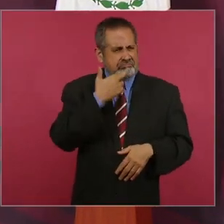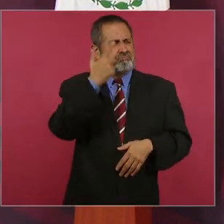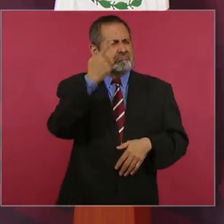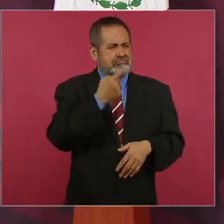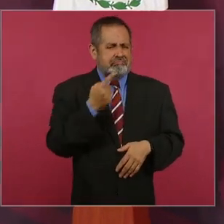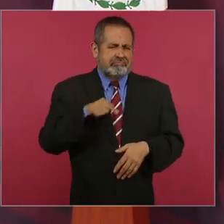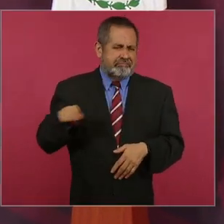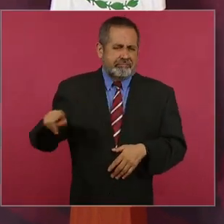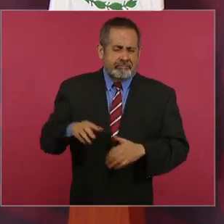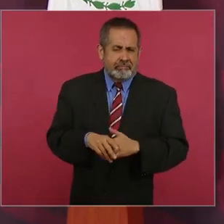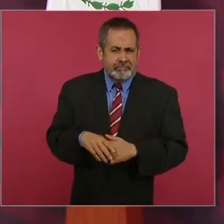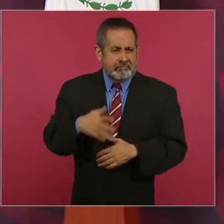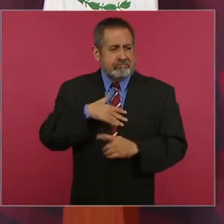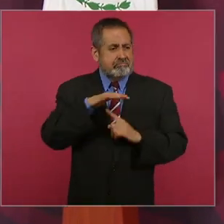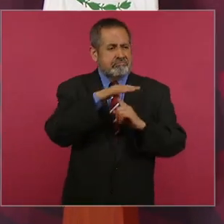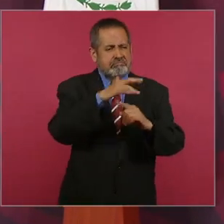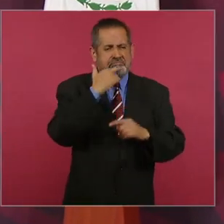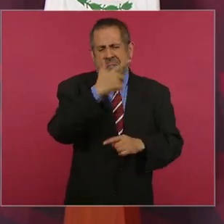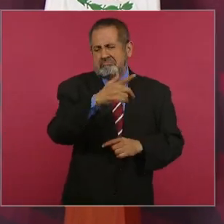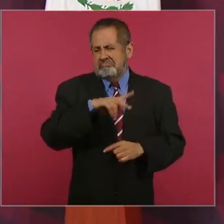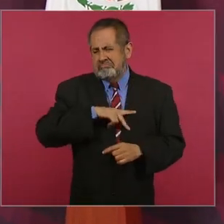está mejor el mío